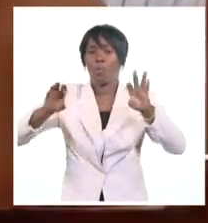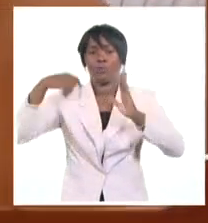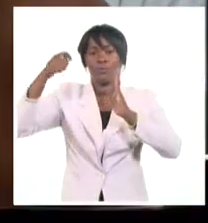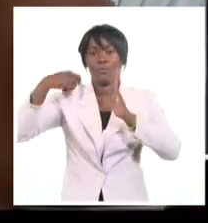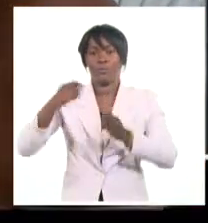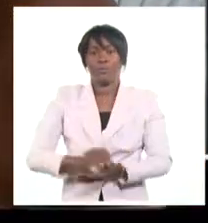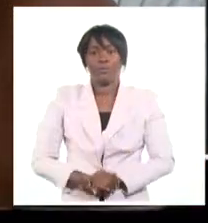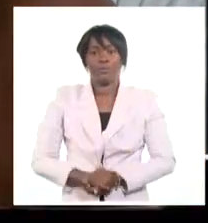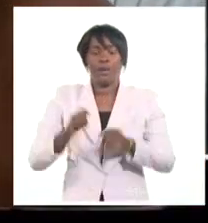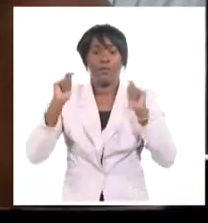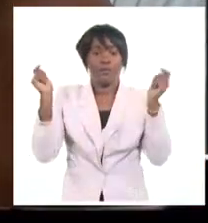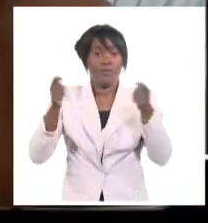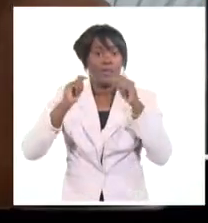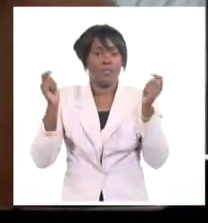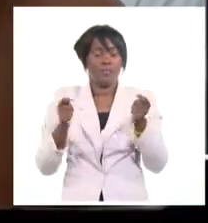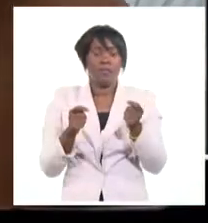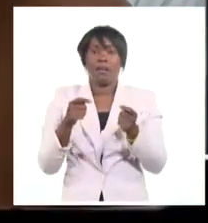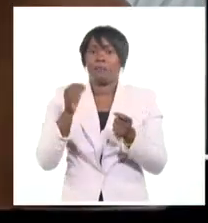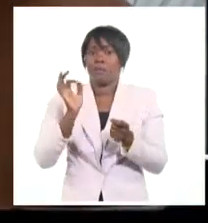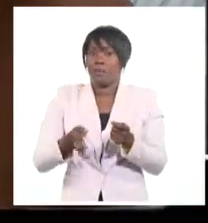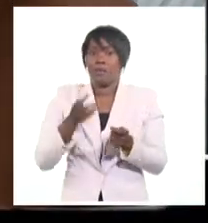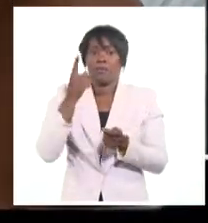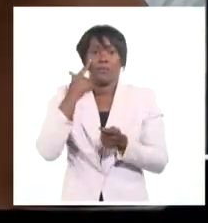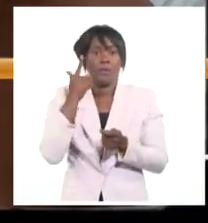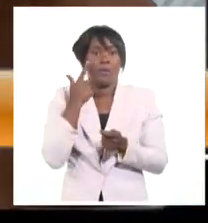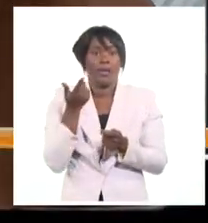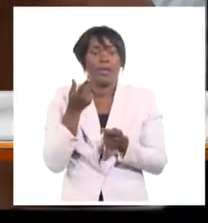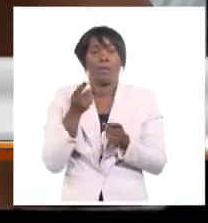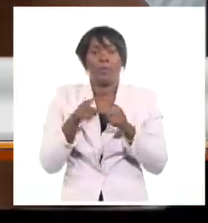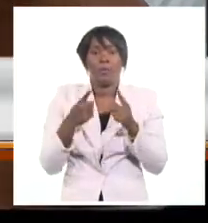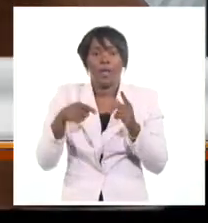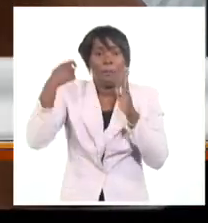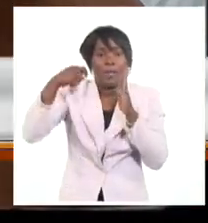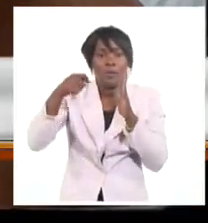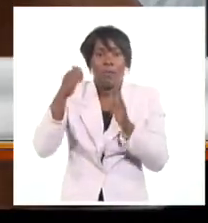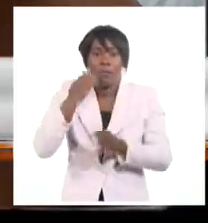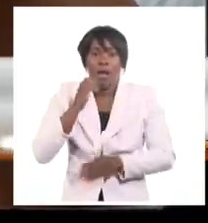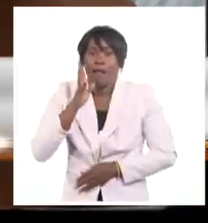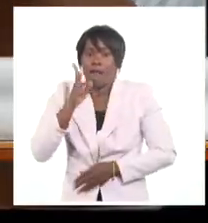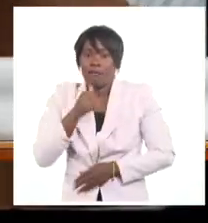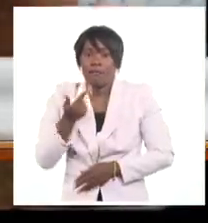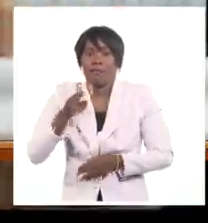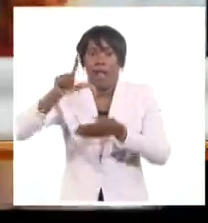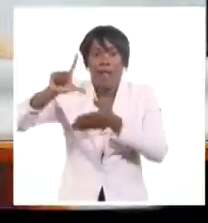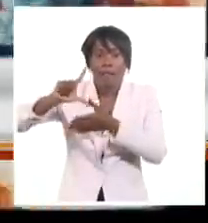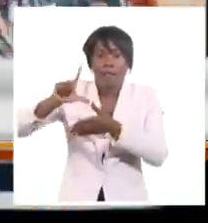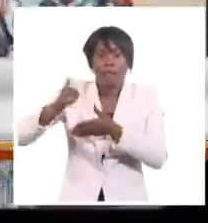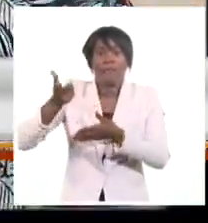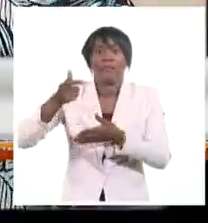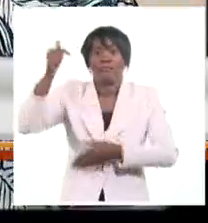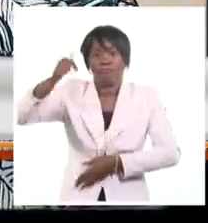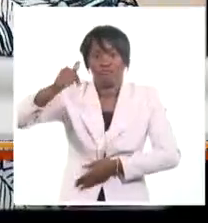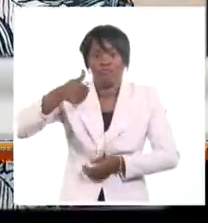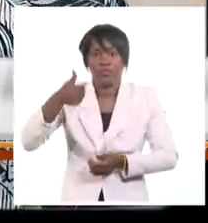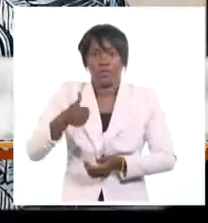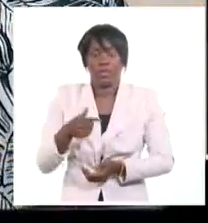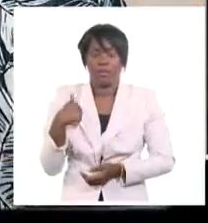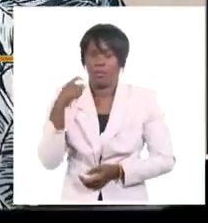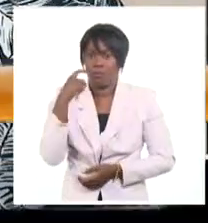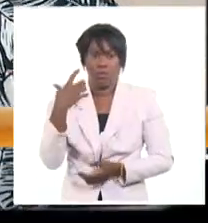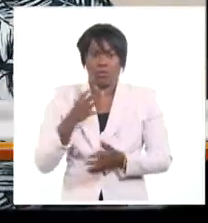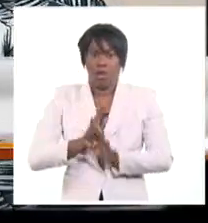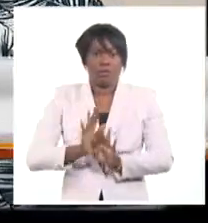tiene tiene una buena curaduría para encontrarlo sin la chino de toda la América Latina y para mí es muy